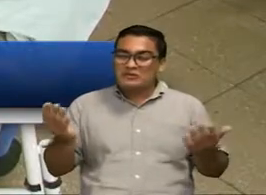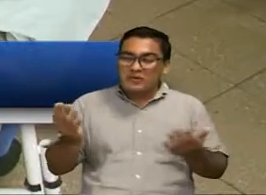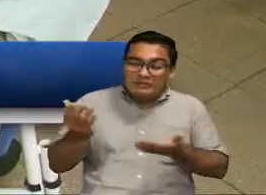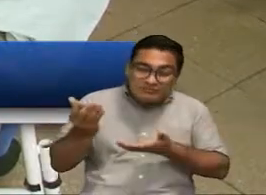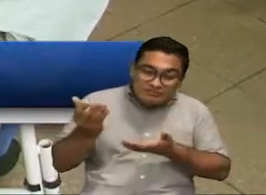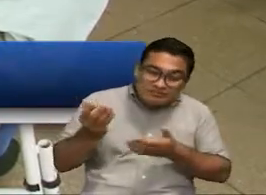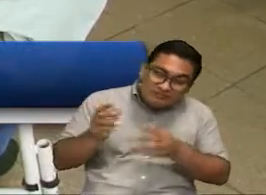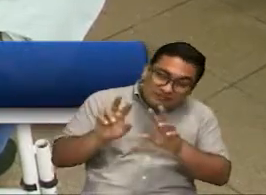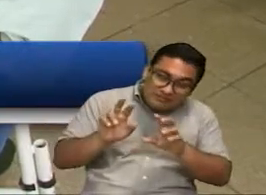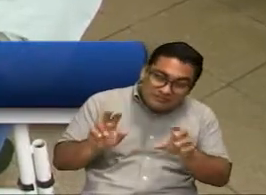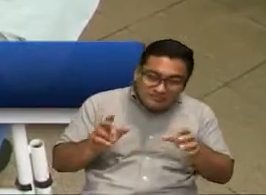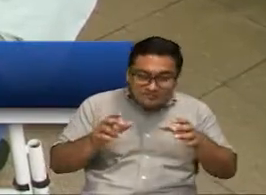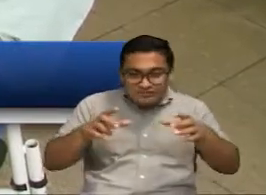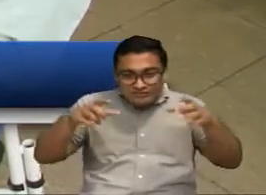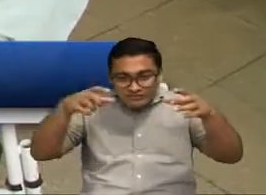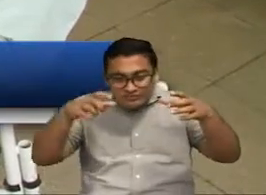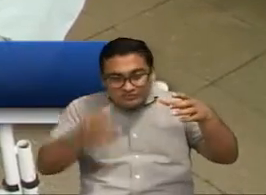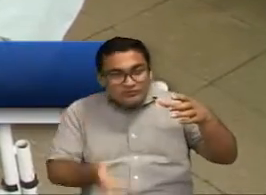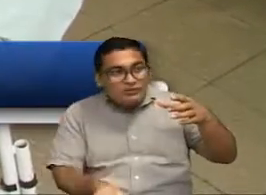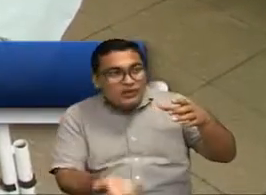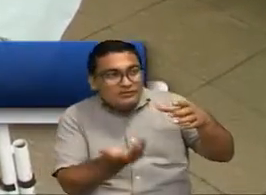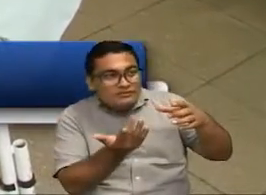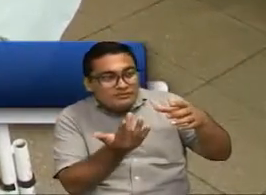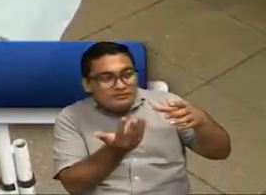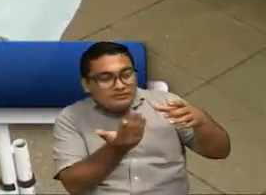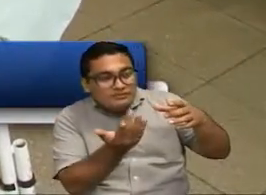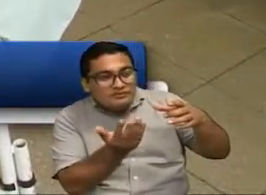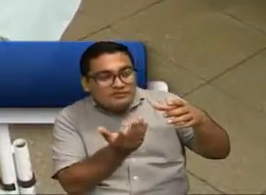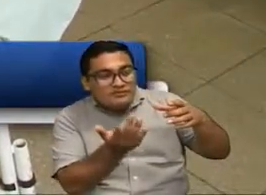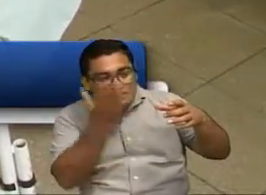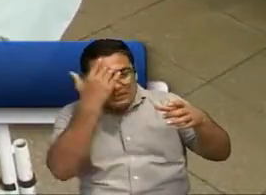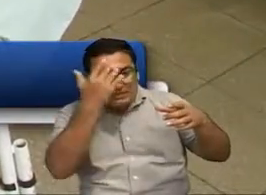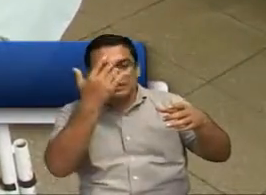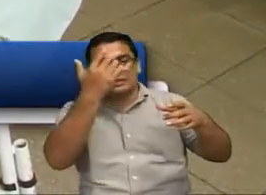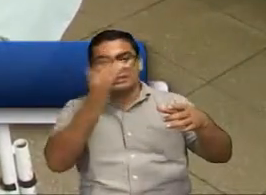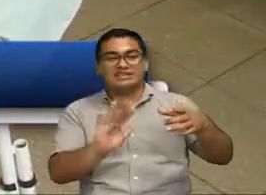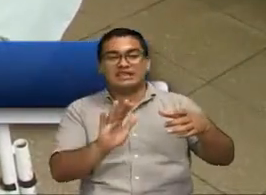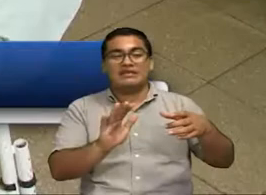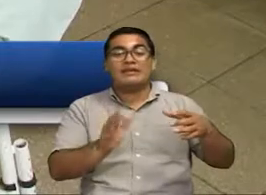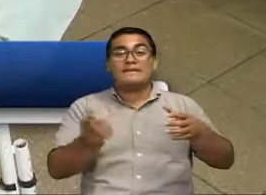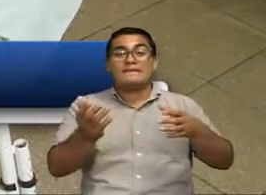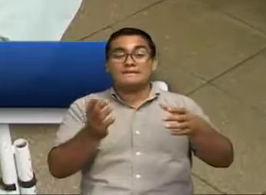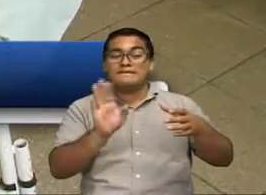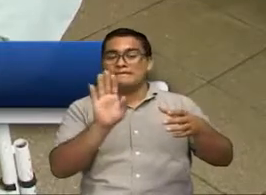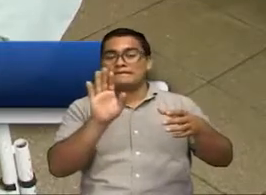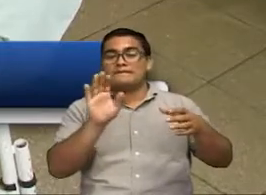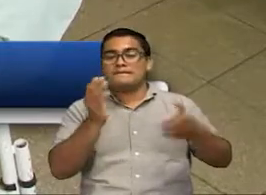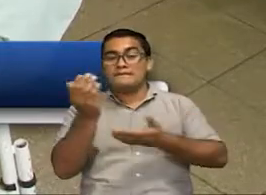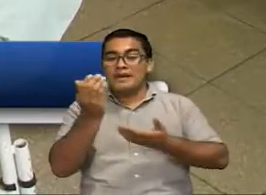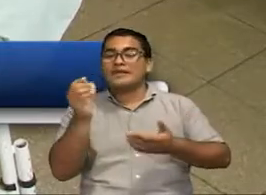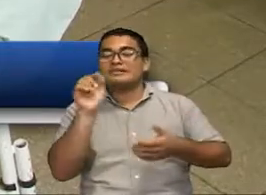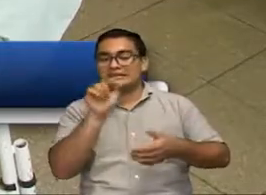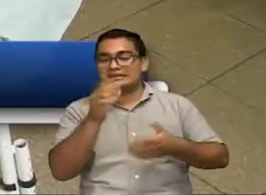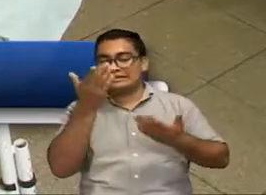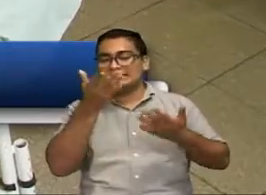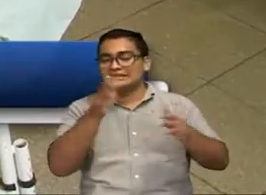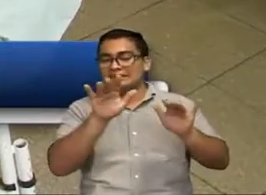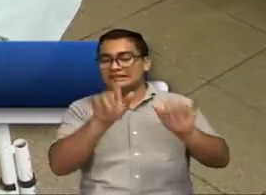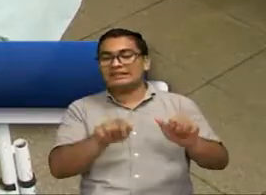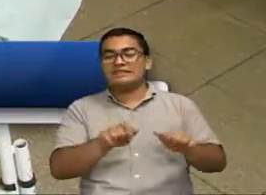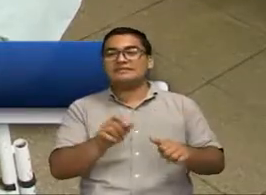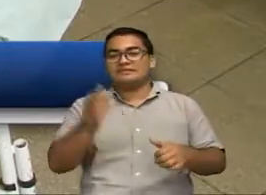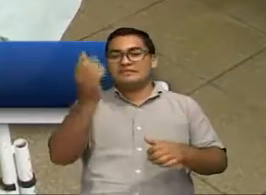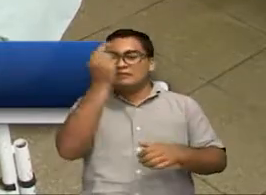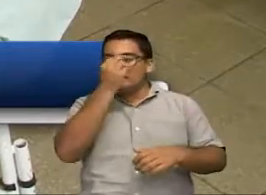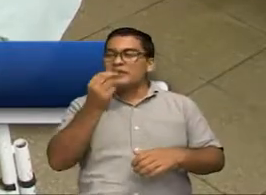puede examinar por debajo con tu mano, con mis dedos, que si el bebé ya está ahí, ¿ya? Y se le pregunta a la paciente